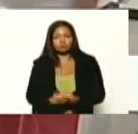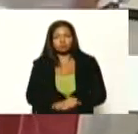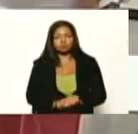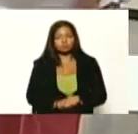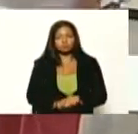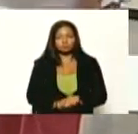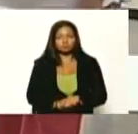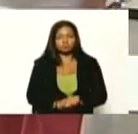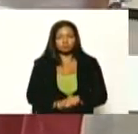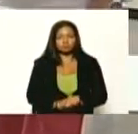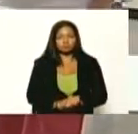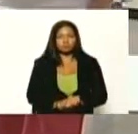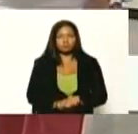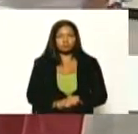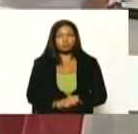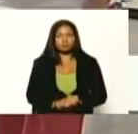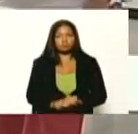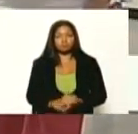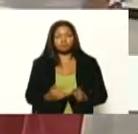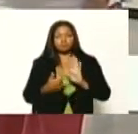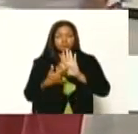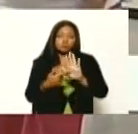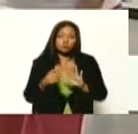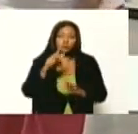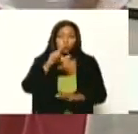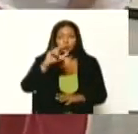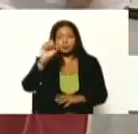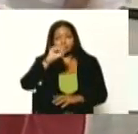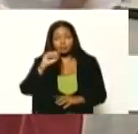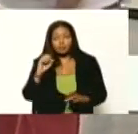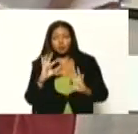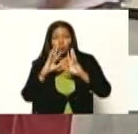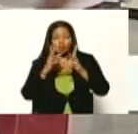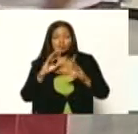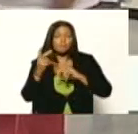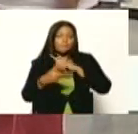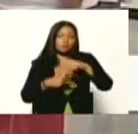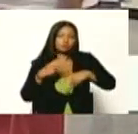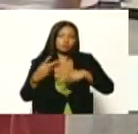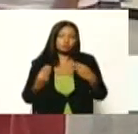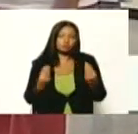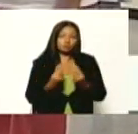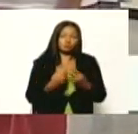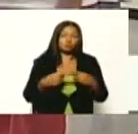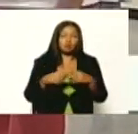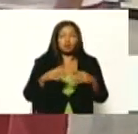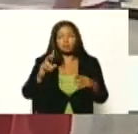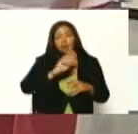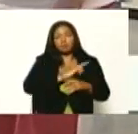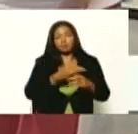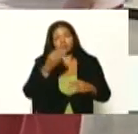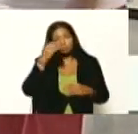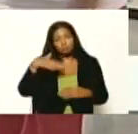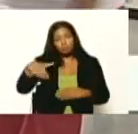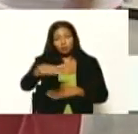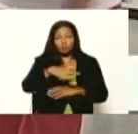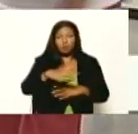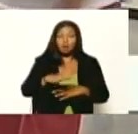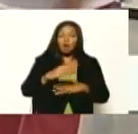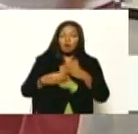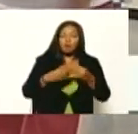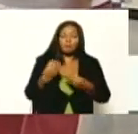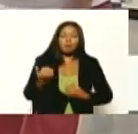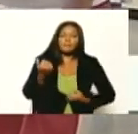vamos a pasar ahorita a Luisa Fernández para que cuente un poco el proceso conjuntamente con el Poder Popular de todo